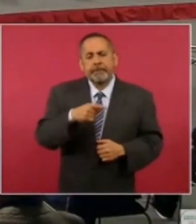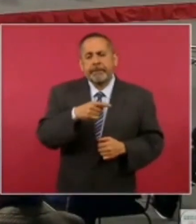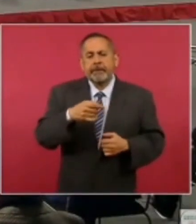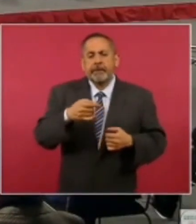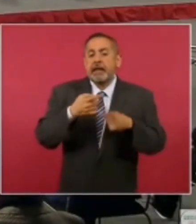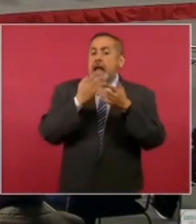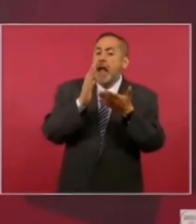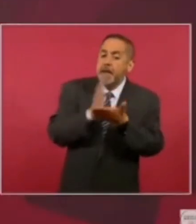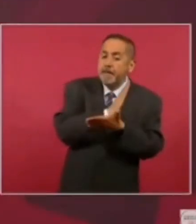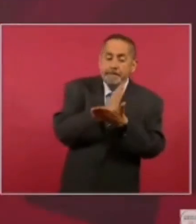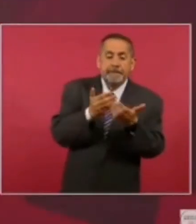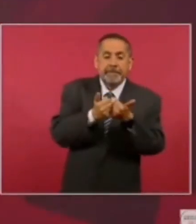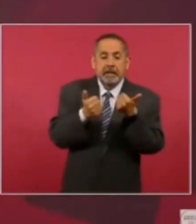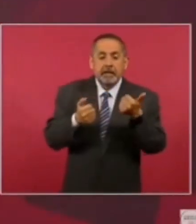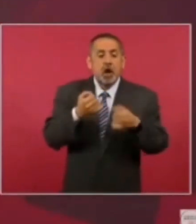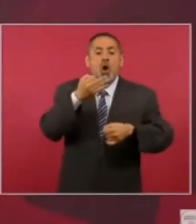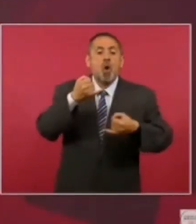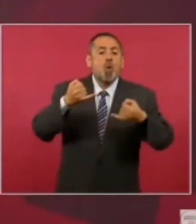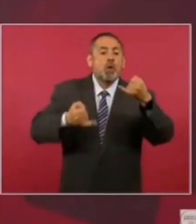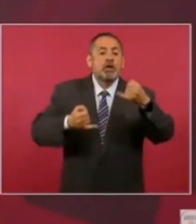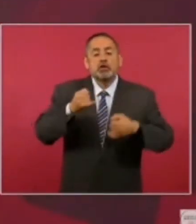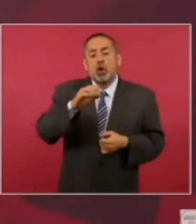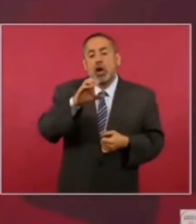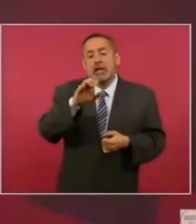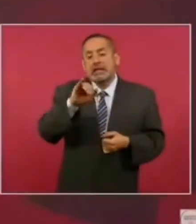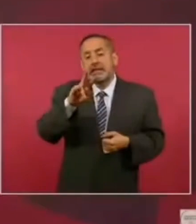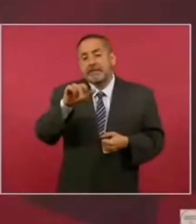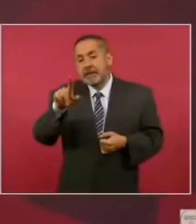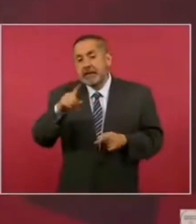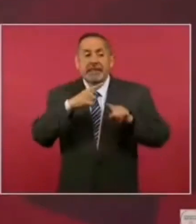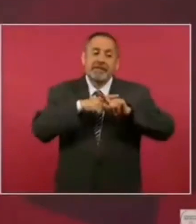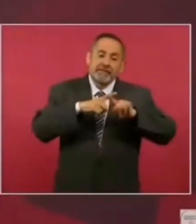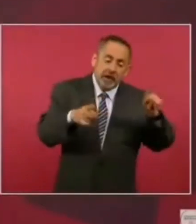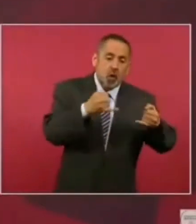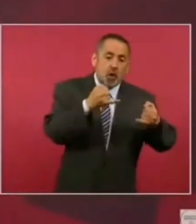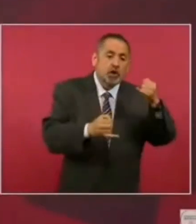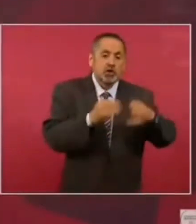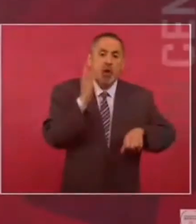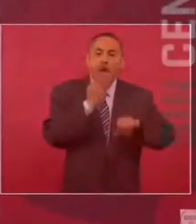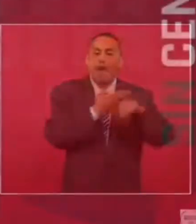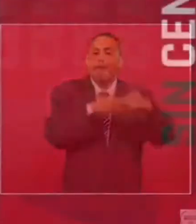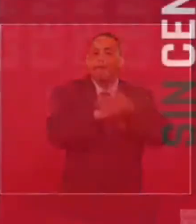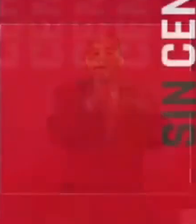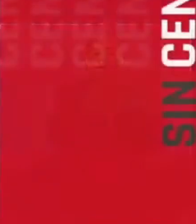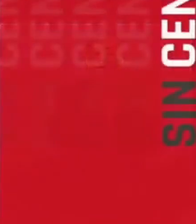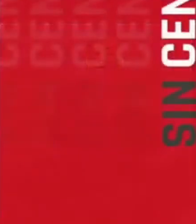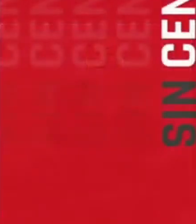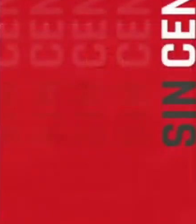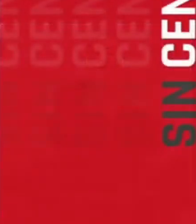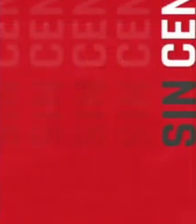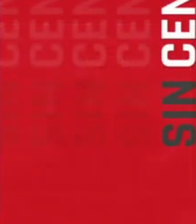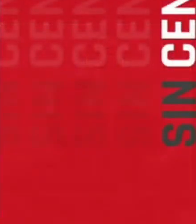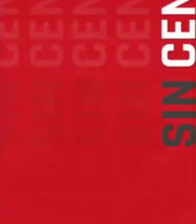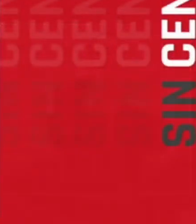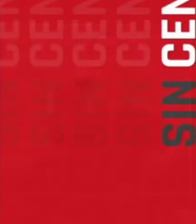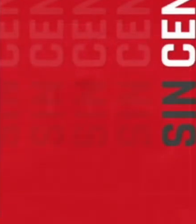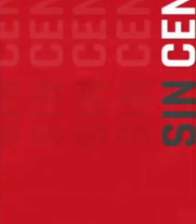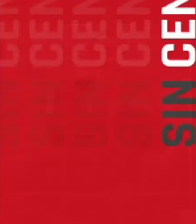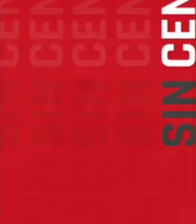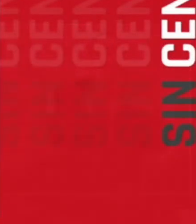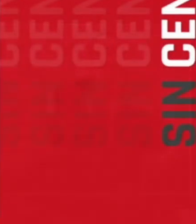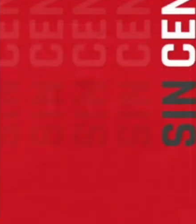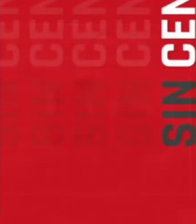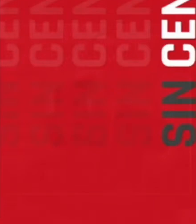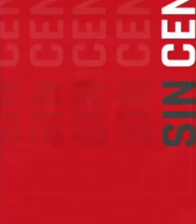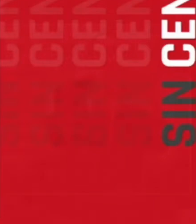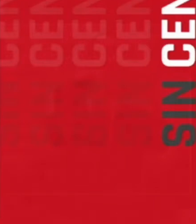para montar una red de corrupción y lavado de dinero de gran envergadura. Mira, ahí yo lo documento en parte en García Luna, el